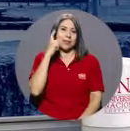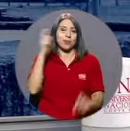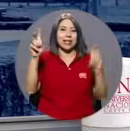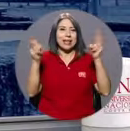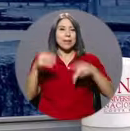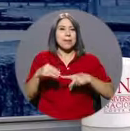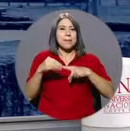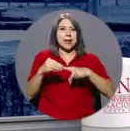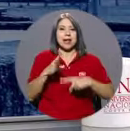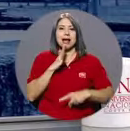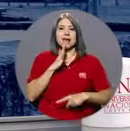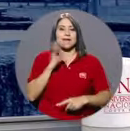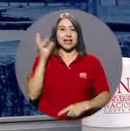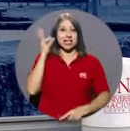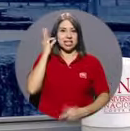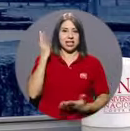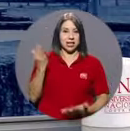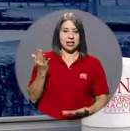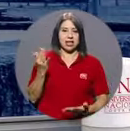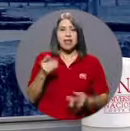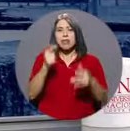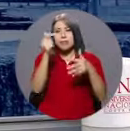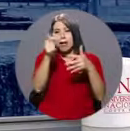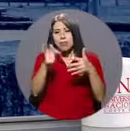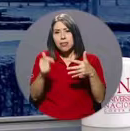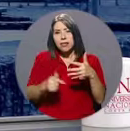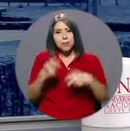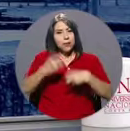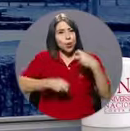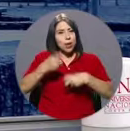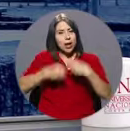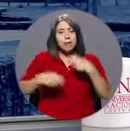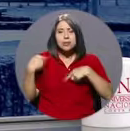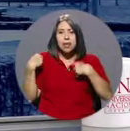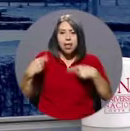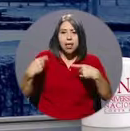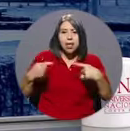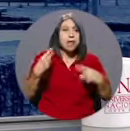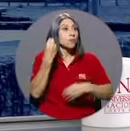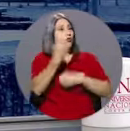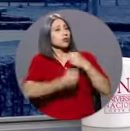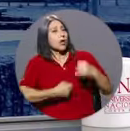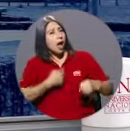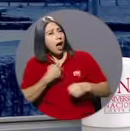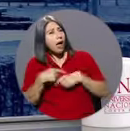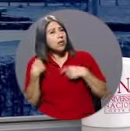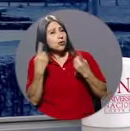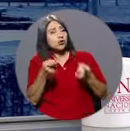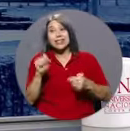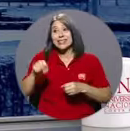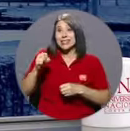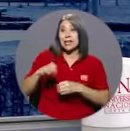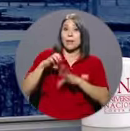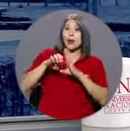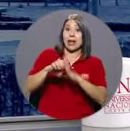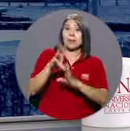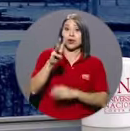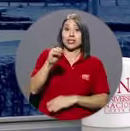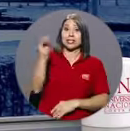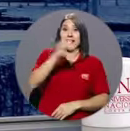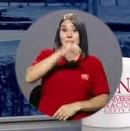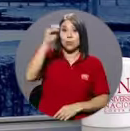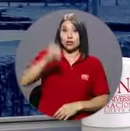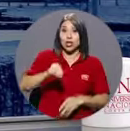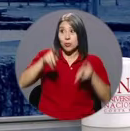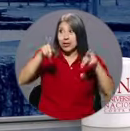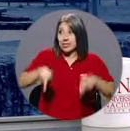que hablaba Shirley, ¿verdad? Tenemos una serie de problemas que venimos arrastrando. Tenemos una mano de obra, por ejemplo, el 60% de